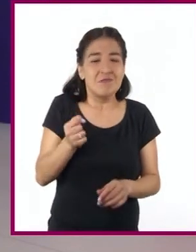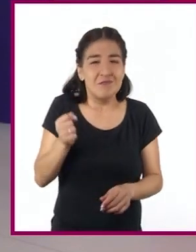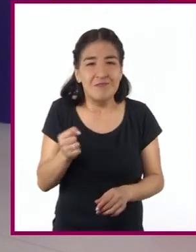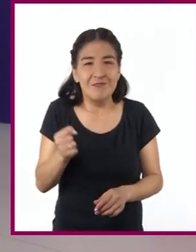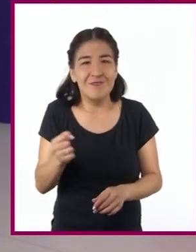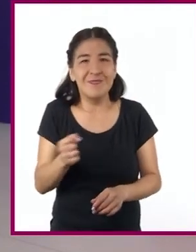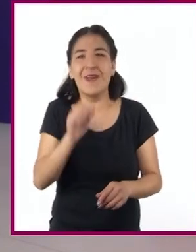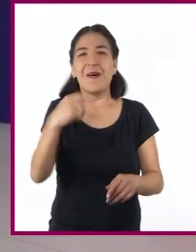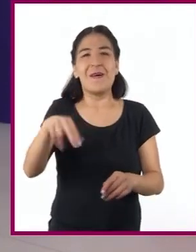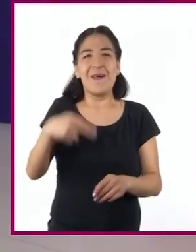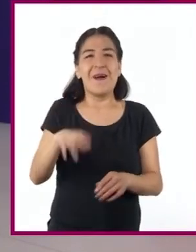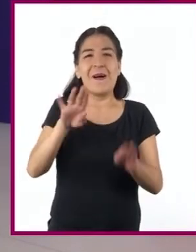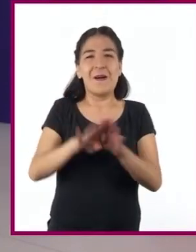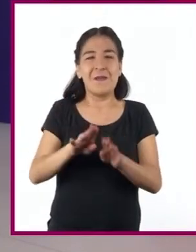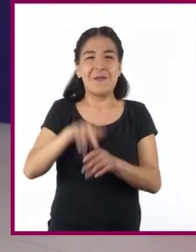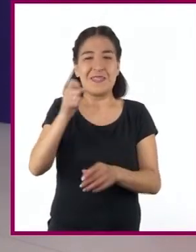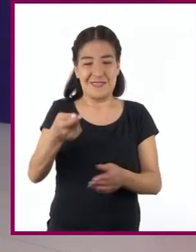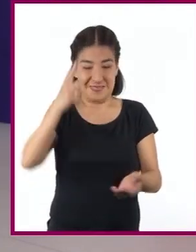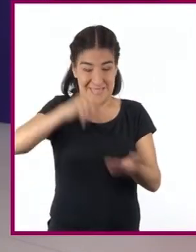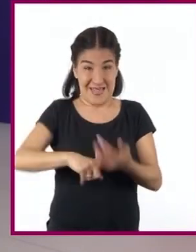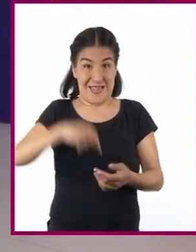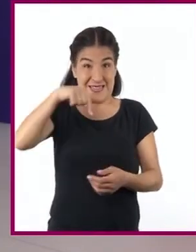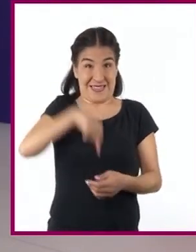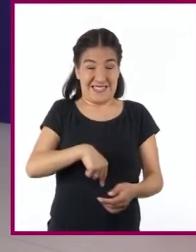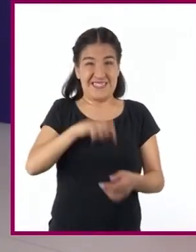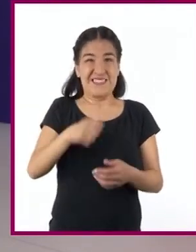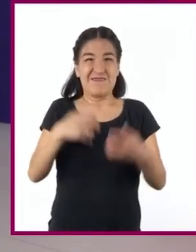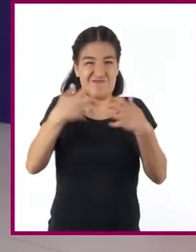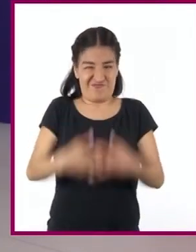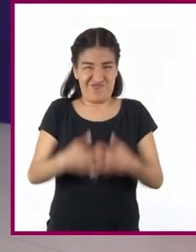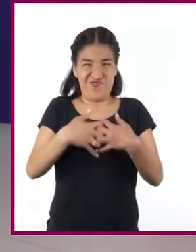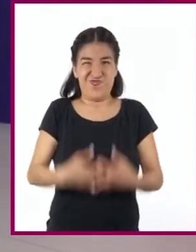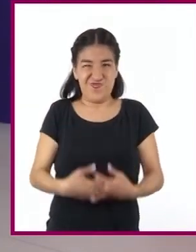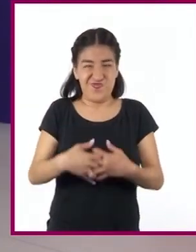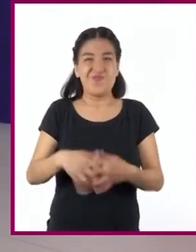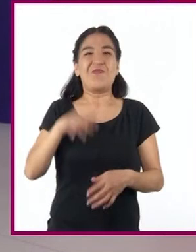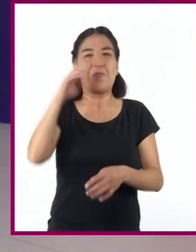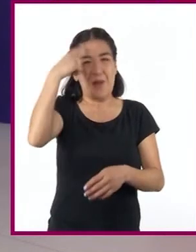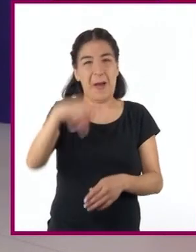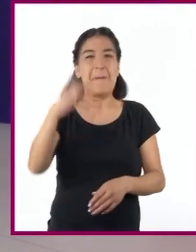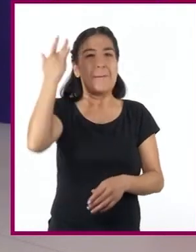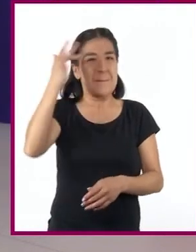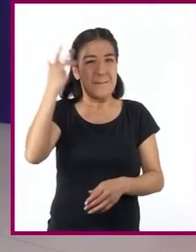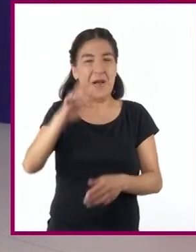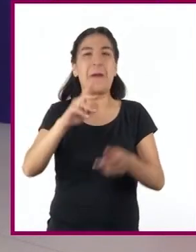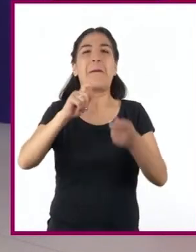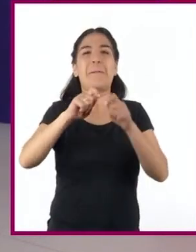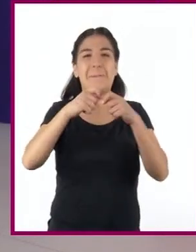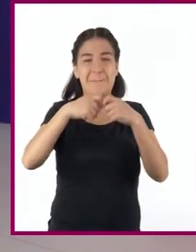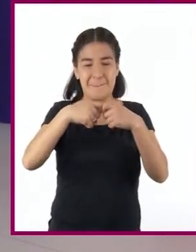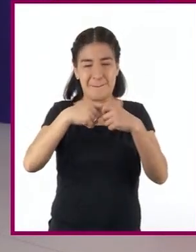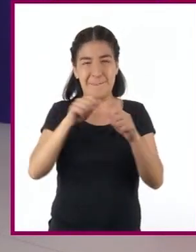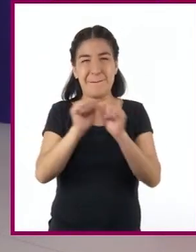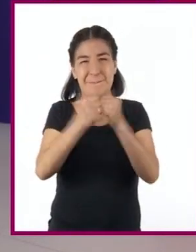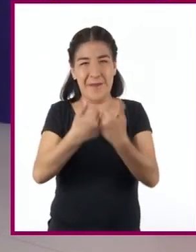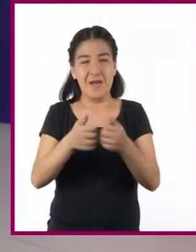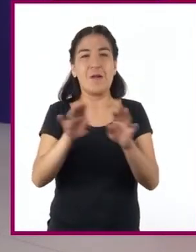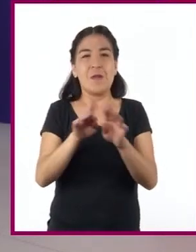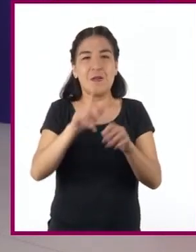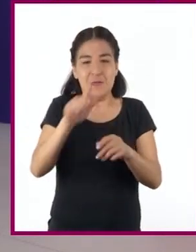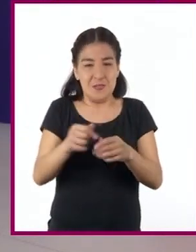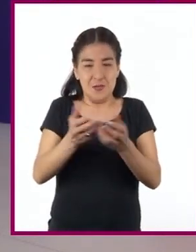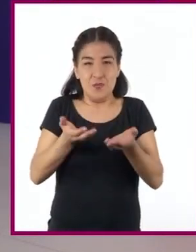cafés, cuyos procesos digestivos ayudan a que pasteles y panes se vuelvan más voluminosos y